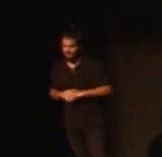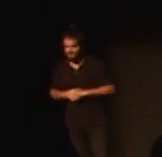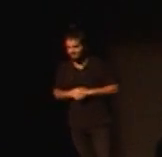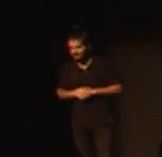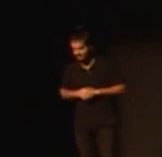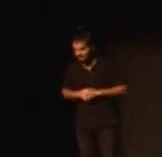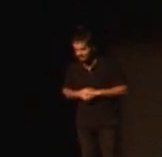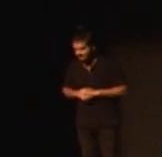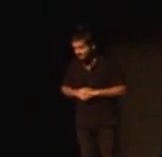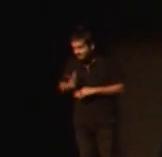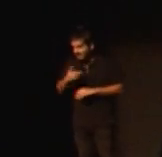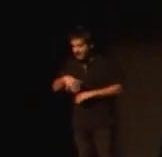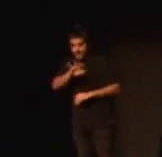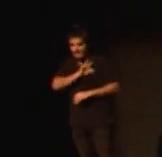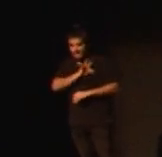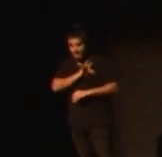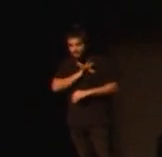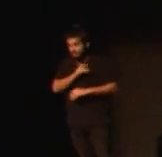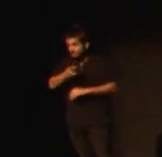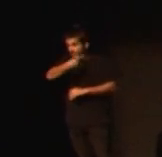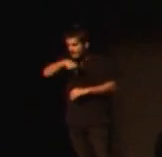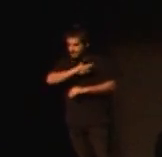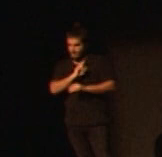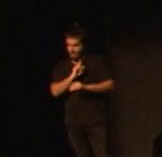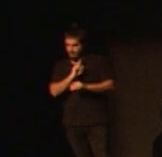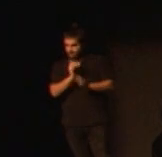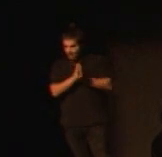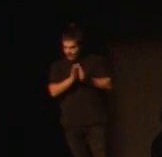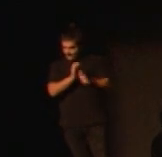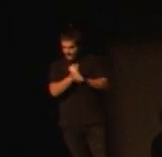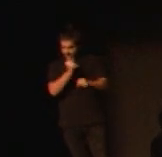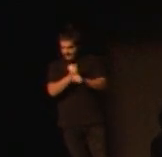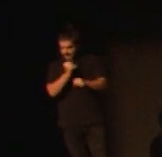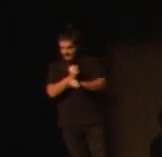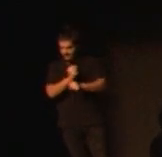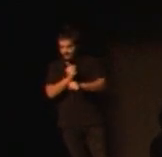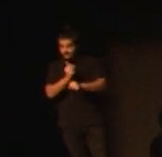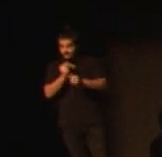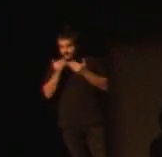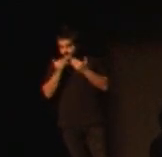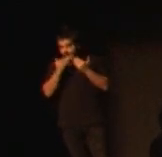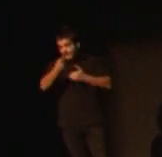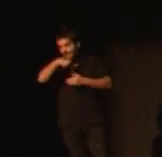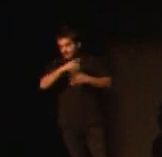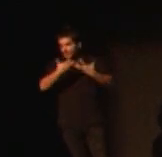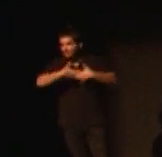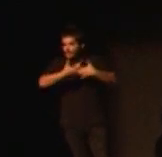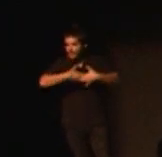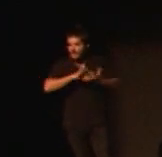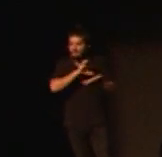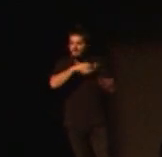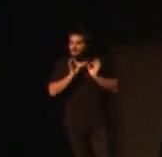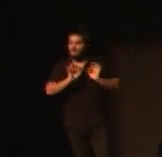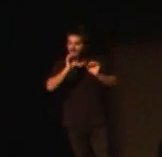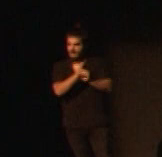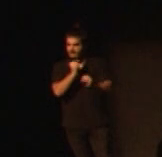de todos y cada uno de vosotros, que dais aún más sentido a este bonito término que es el Centro Especial de Empleo. Es mérito que para